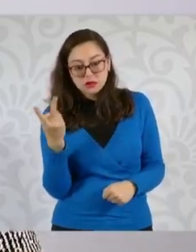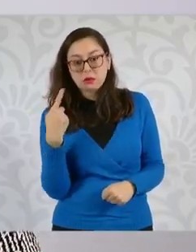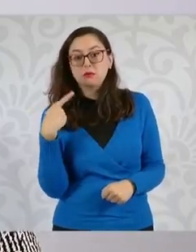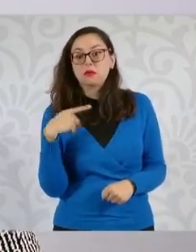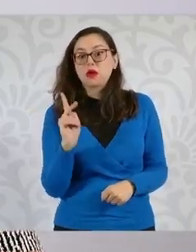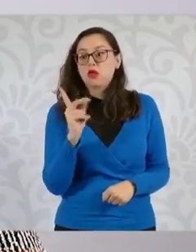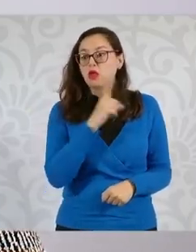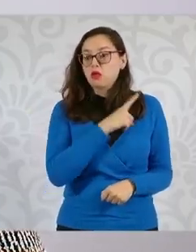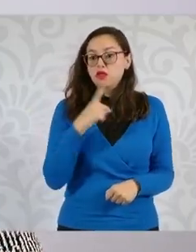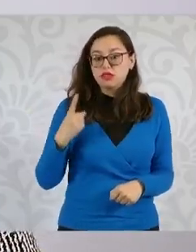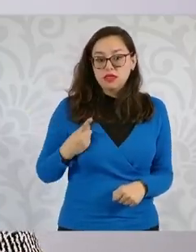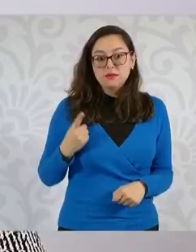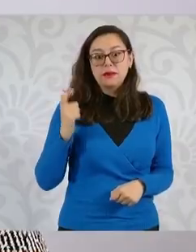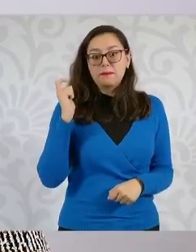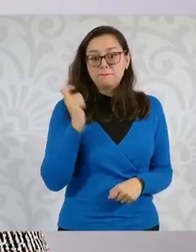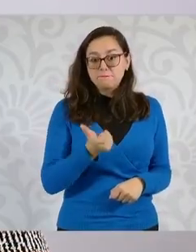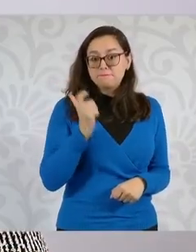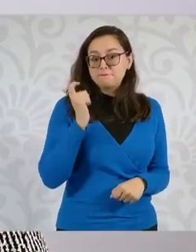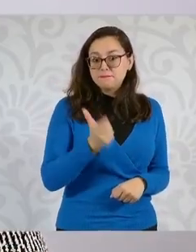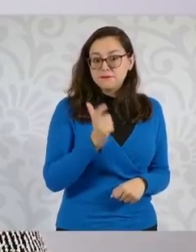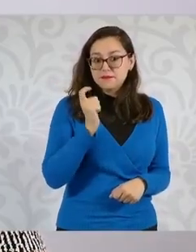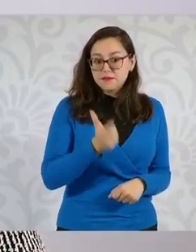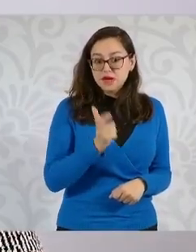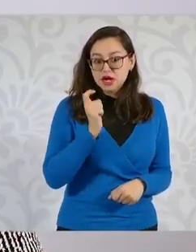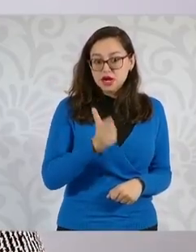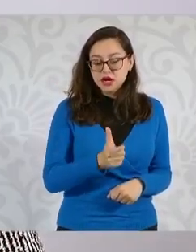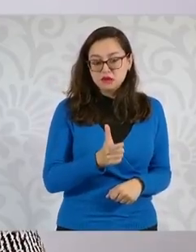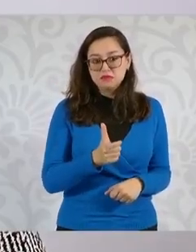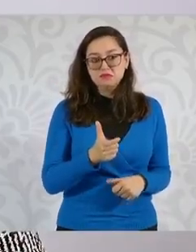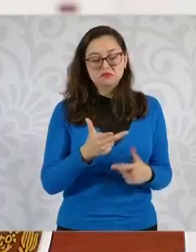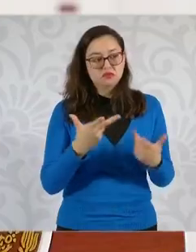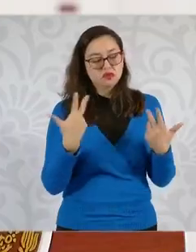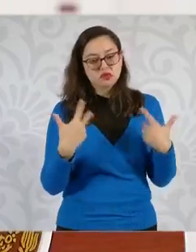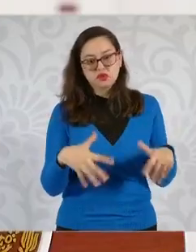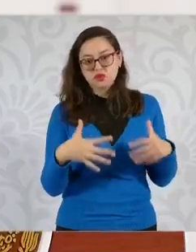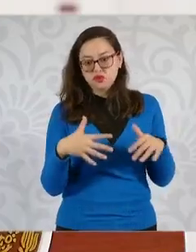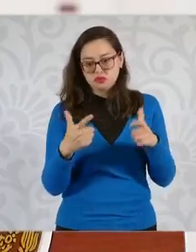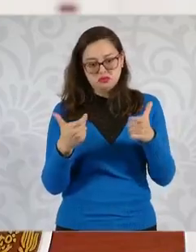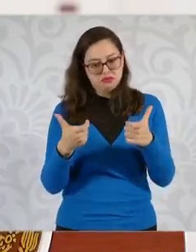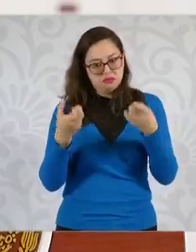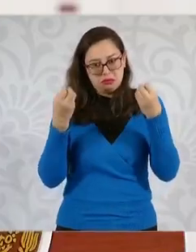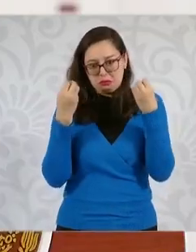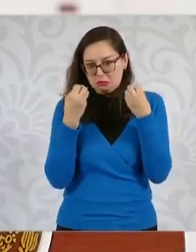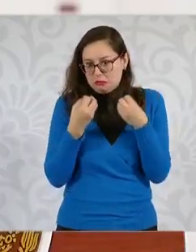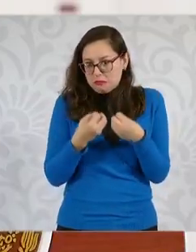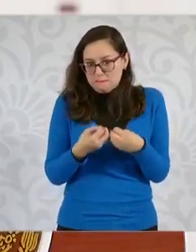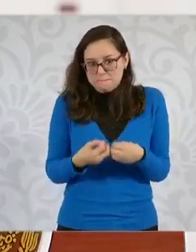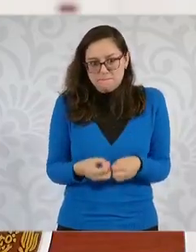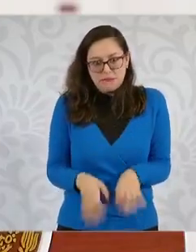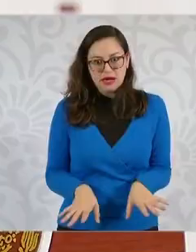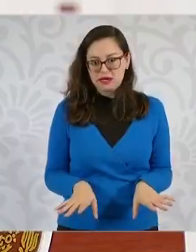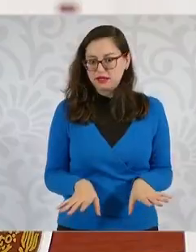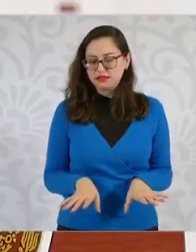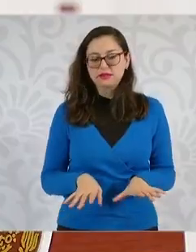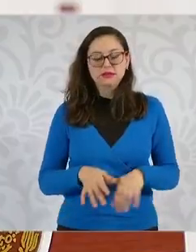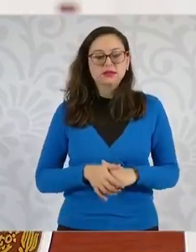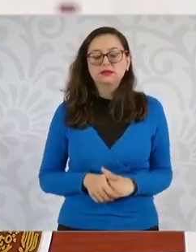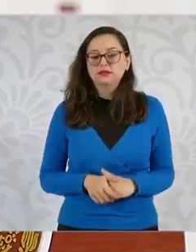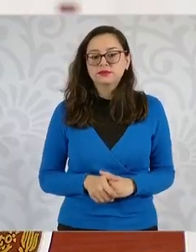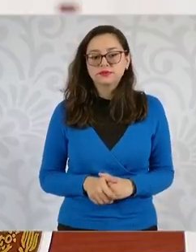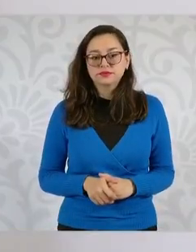este costo por interno generando un quebranto a la Hacienda Pública.